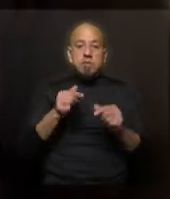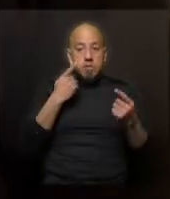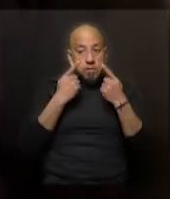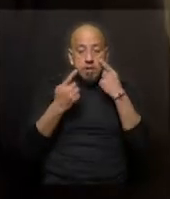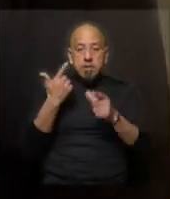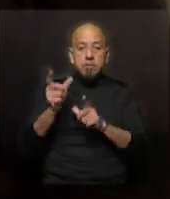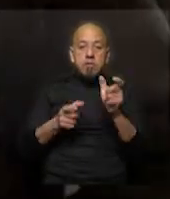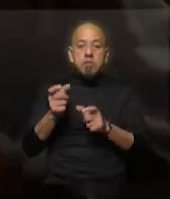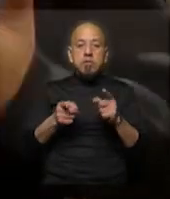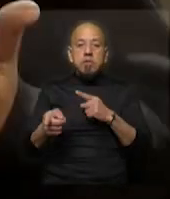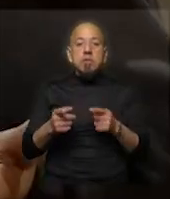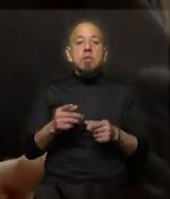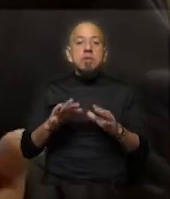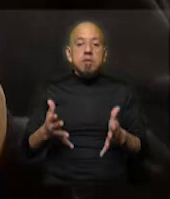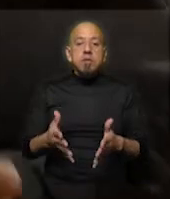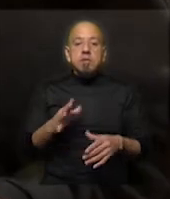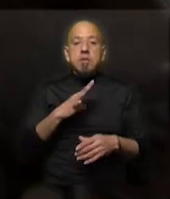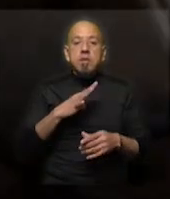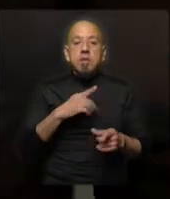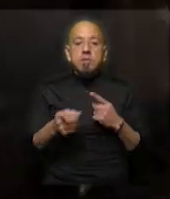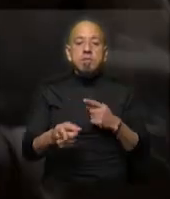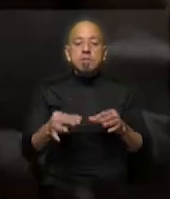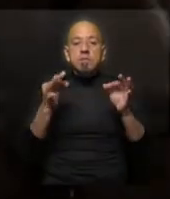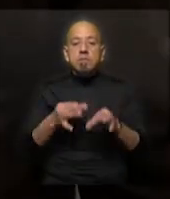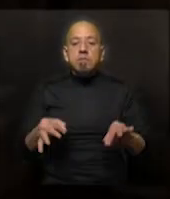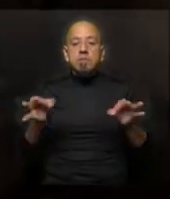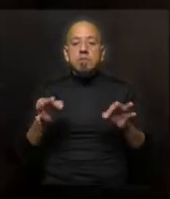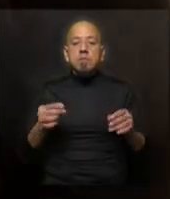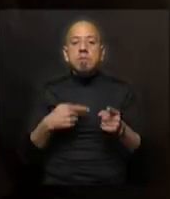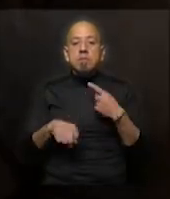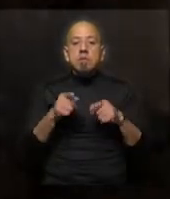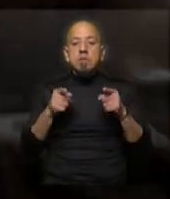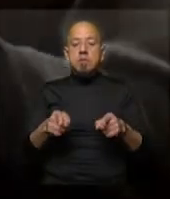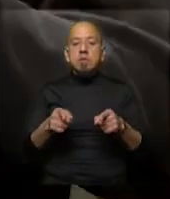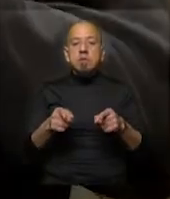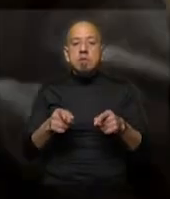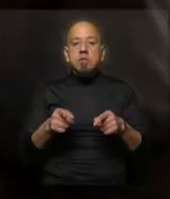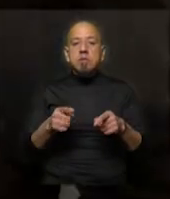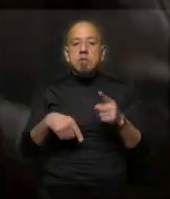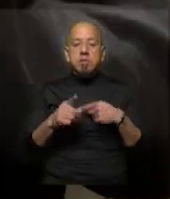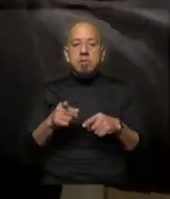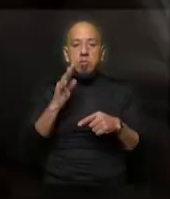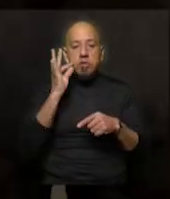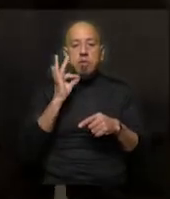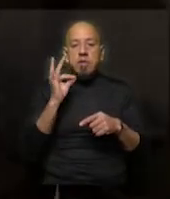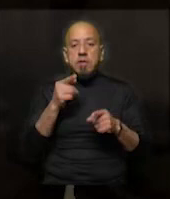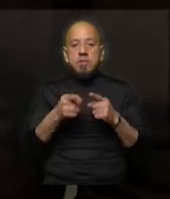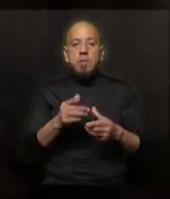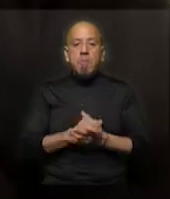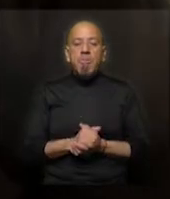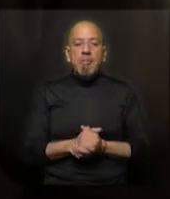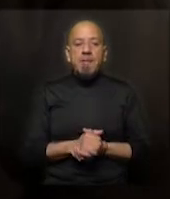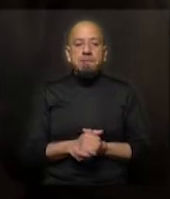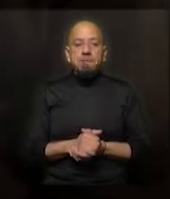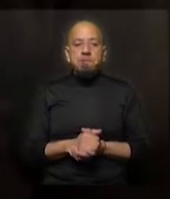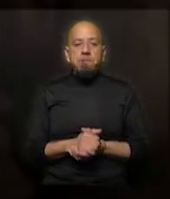la gente podés ver muy de cerca que está ocurriendo con con la música en vivo entonces este yo voy a hacer una buena una buena chance para verse las caras